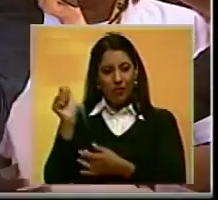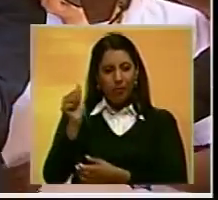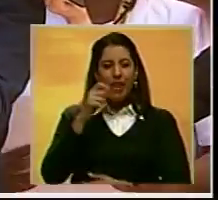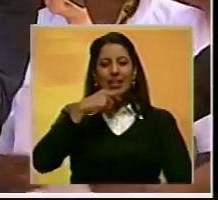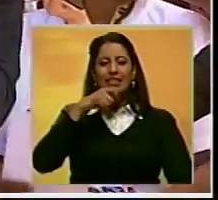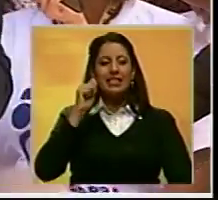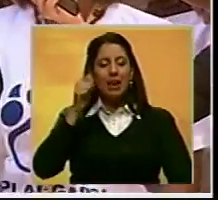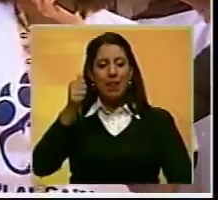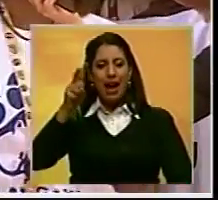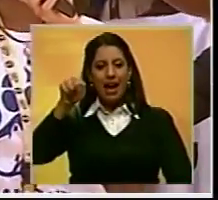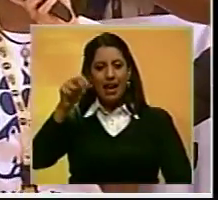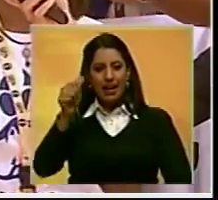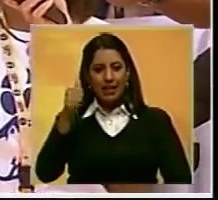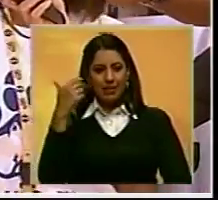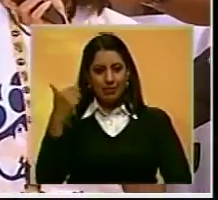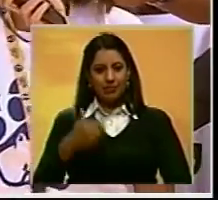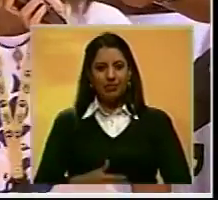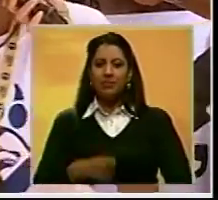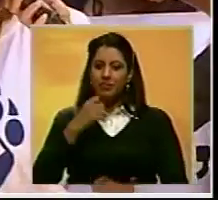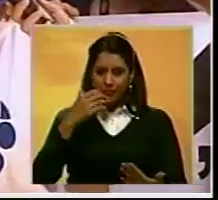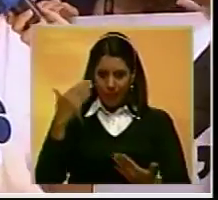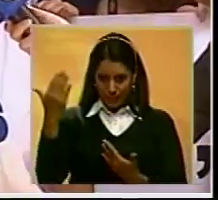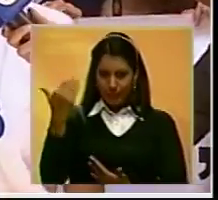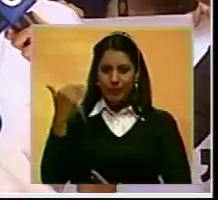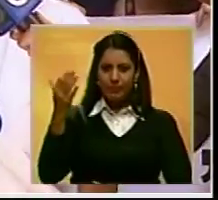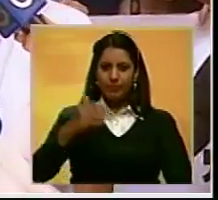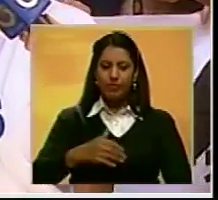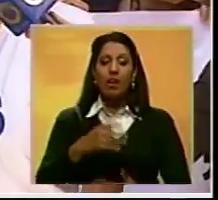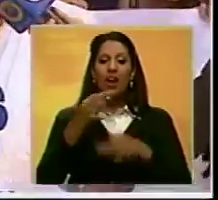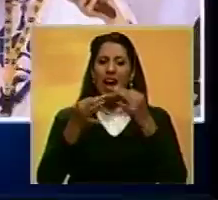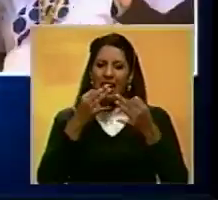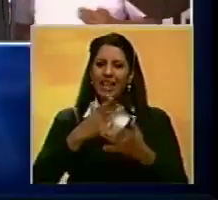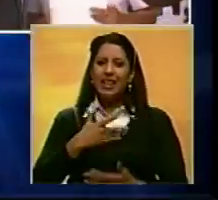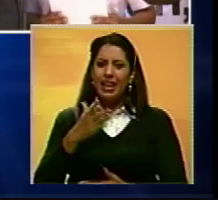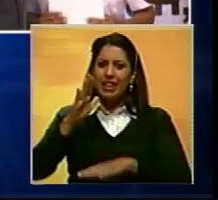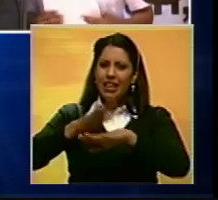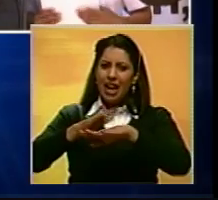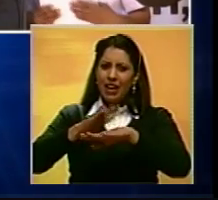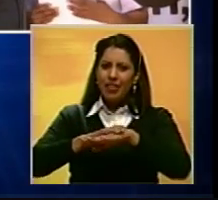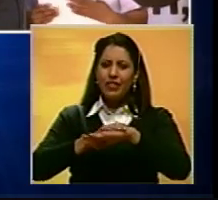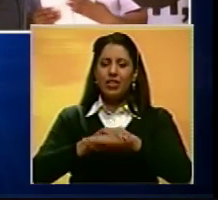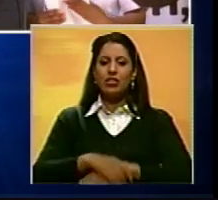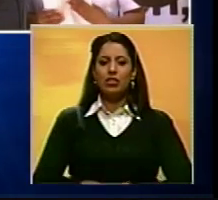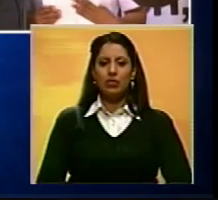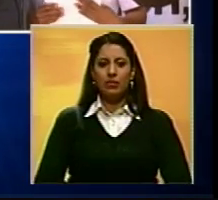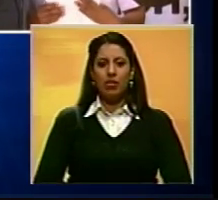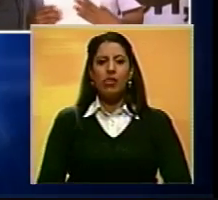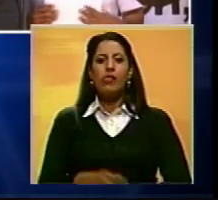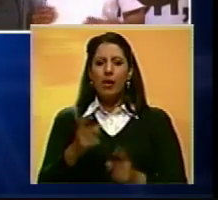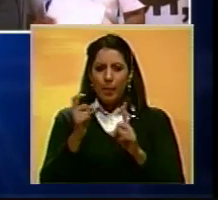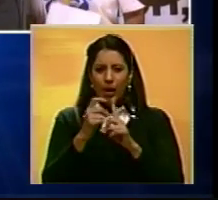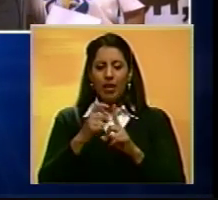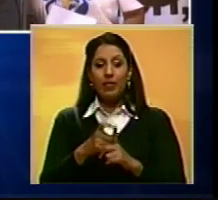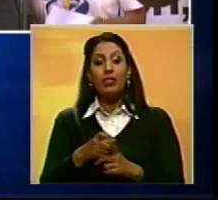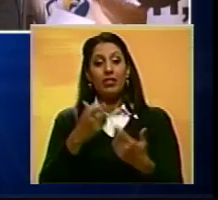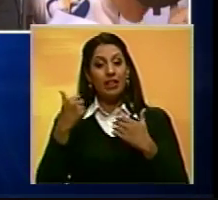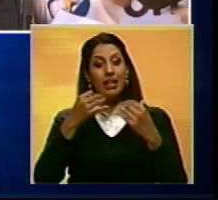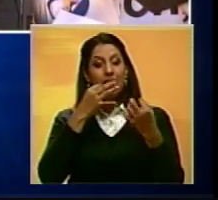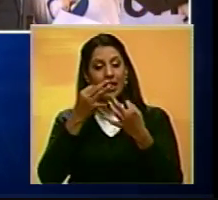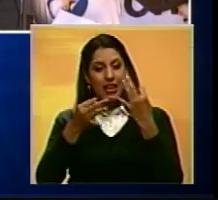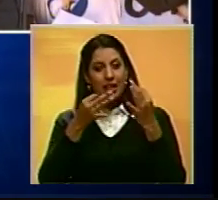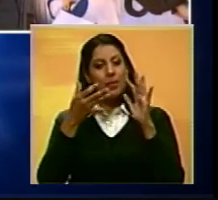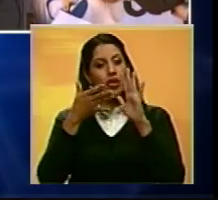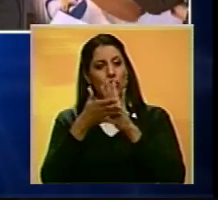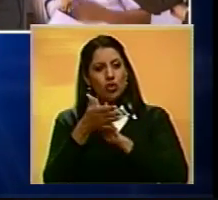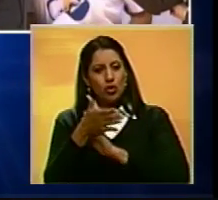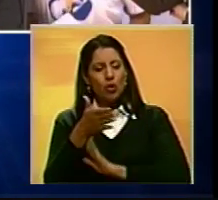Ana, que aquí se encuentra. Adelante. Que quiere también manifestar Bien, esa era parte